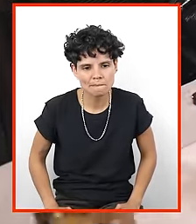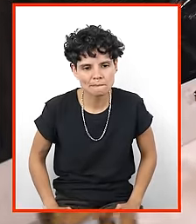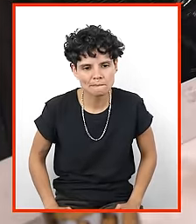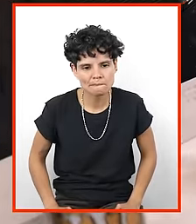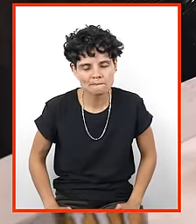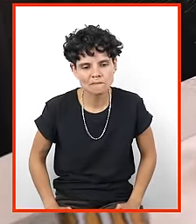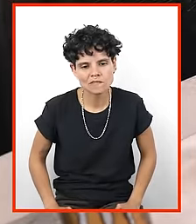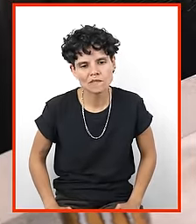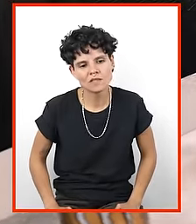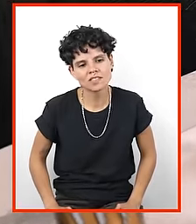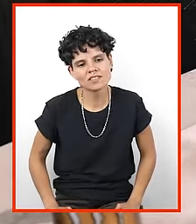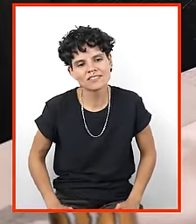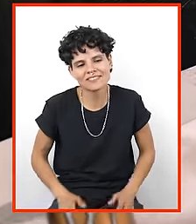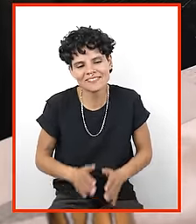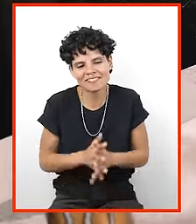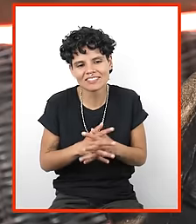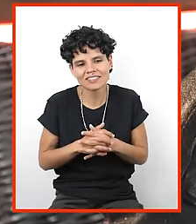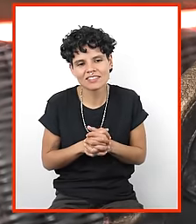Quizá.